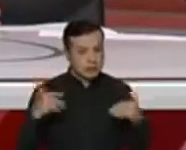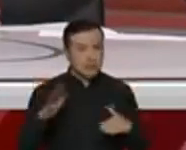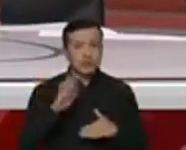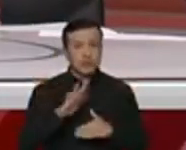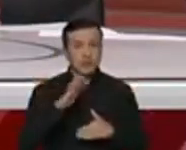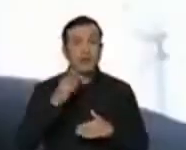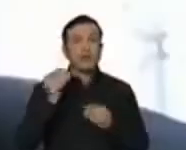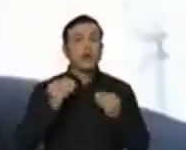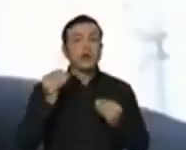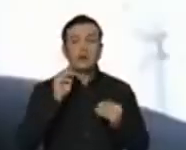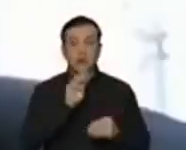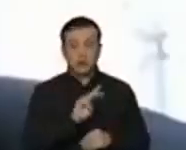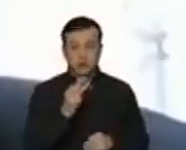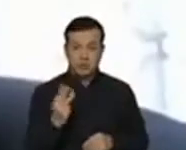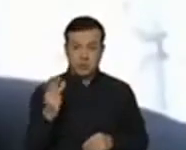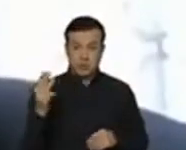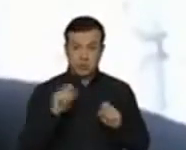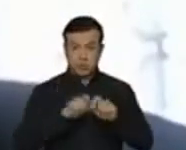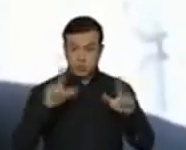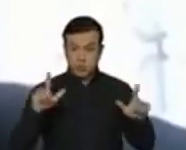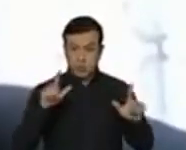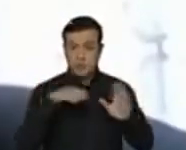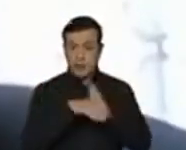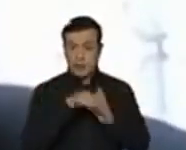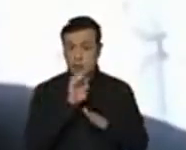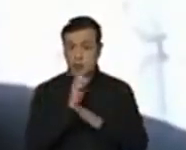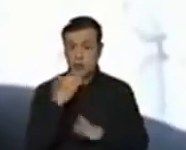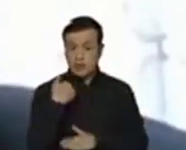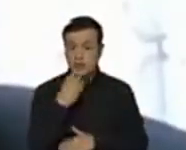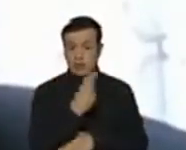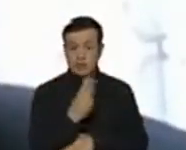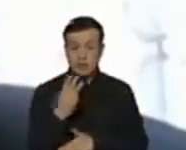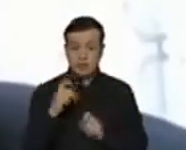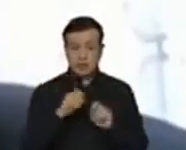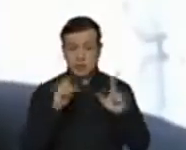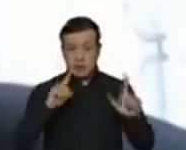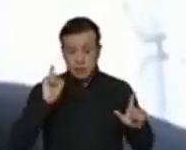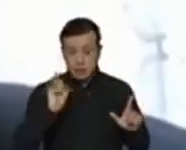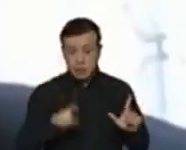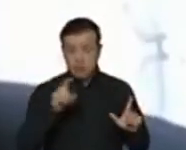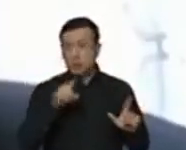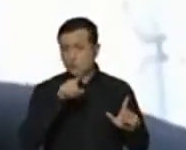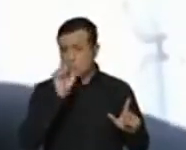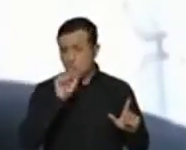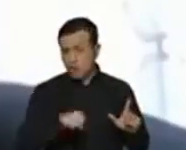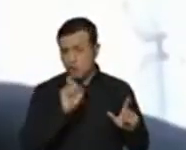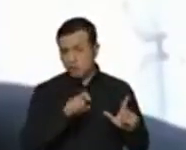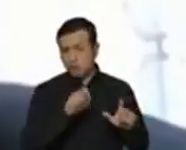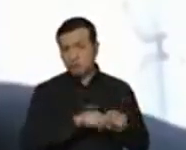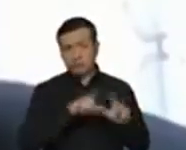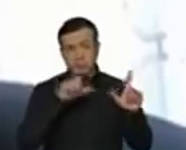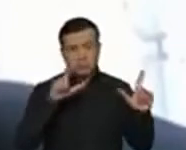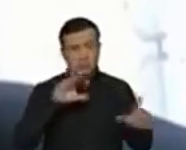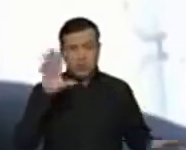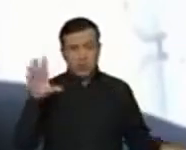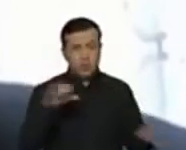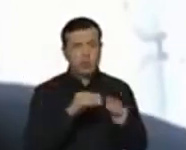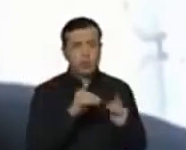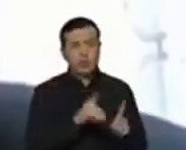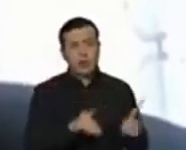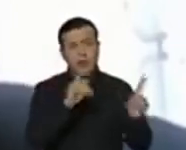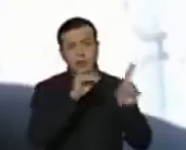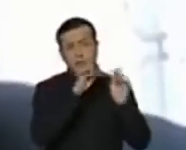Nosotros tenemos una página web en donde hay un link, lo puede hacer desde la página web nuestro cliente poniendo todos los